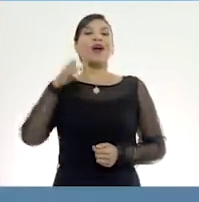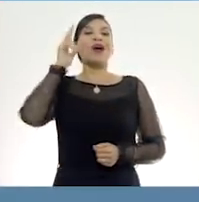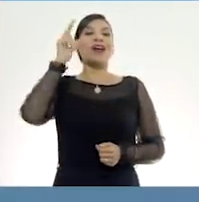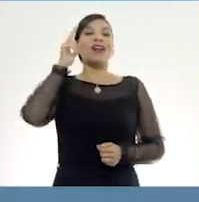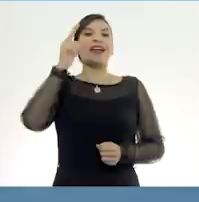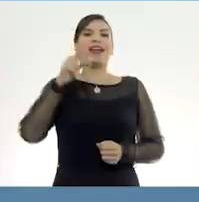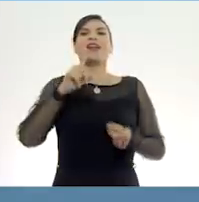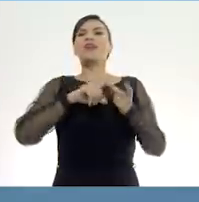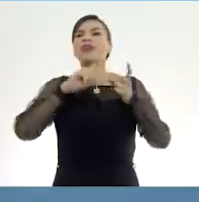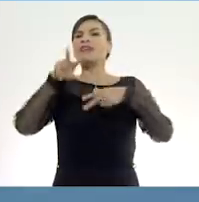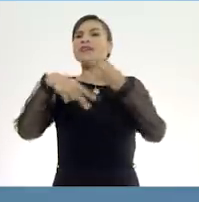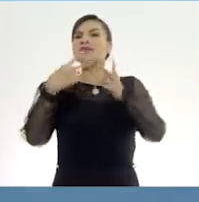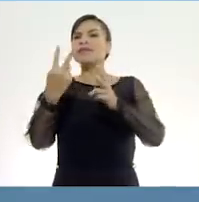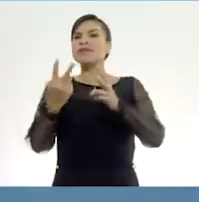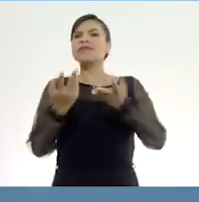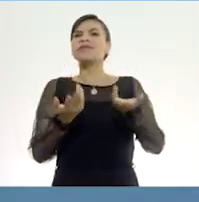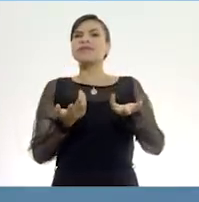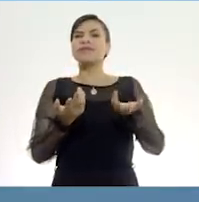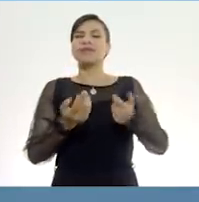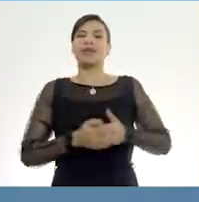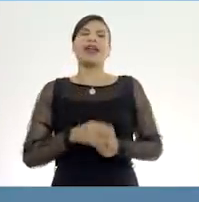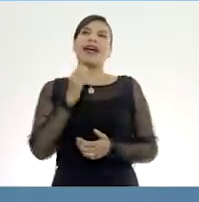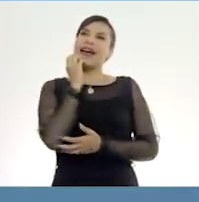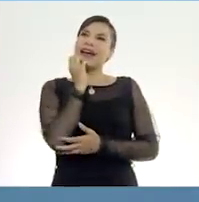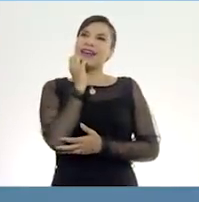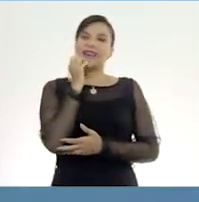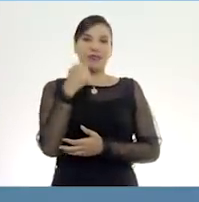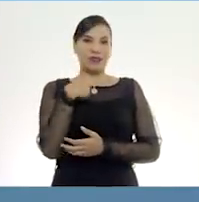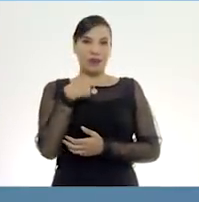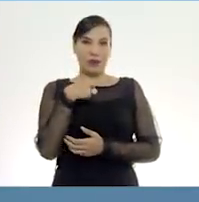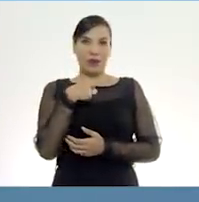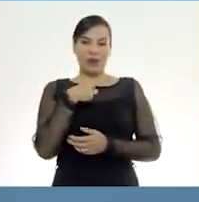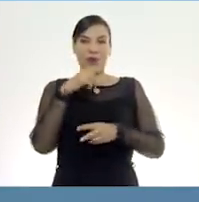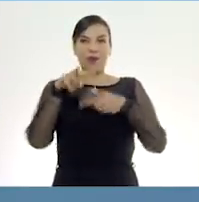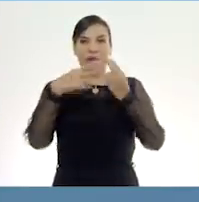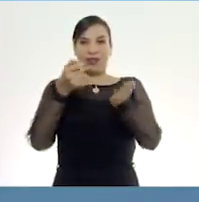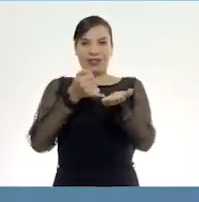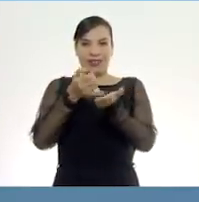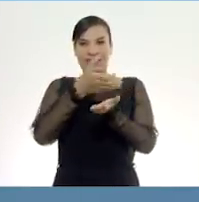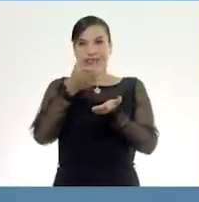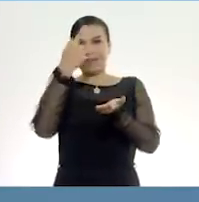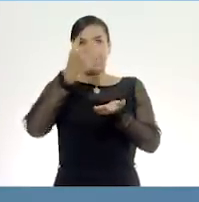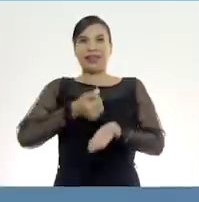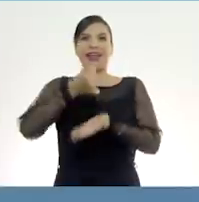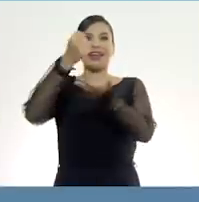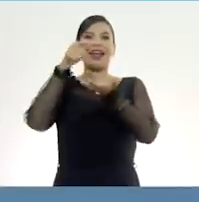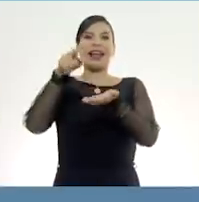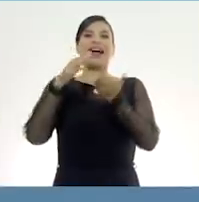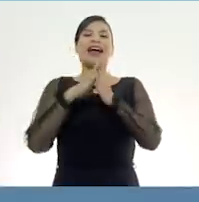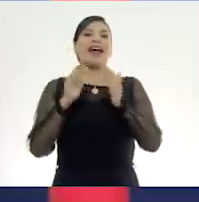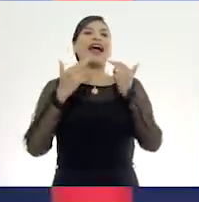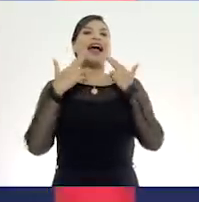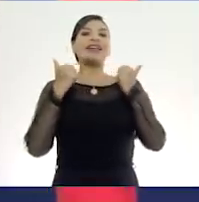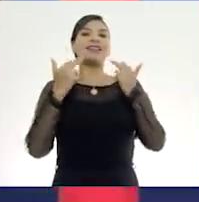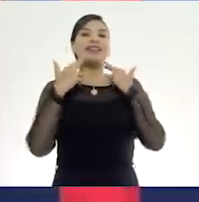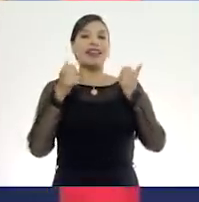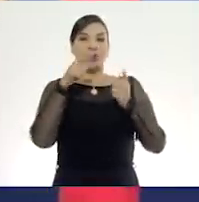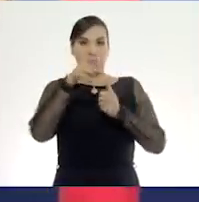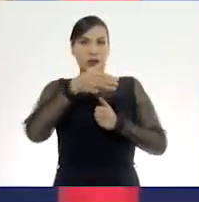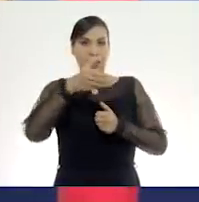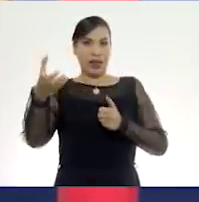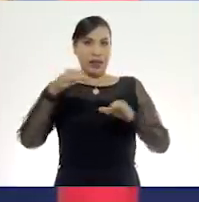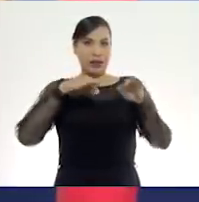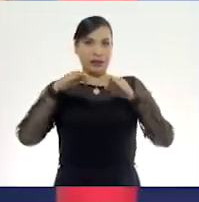Hola. ¿a dónde te diriges? Pues estoy llevando mi cosecha a la hacienda. O sea, eres un